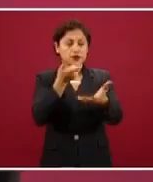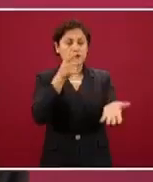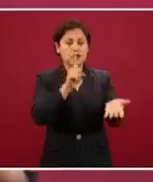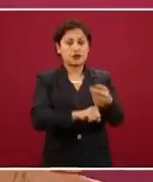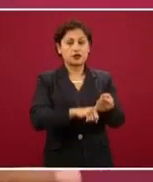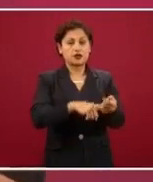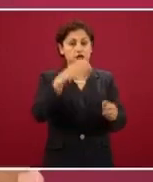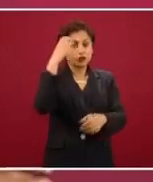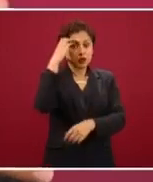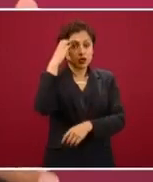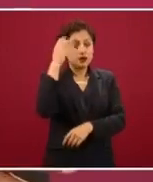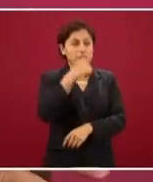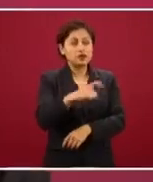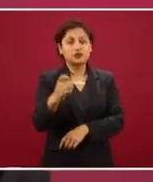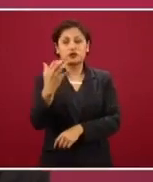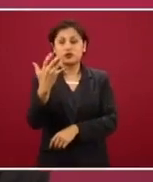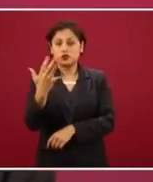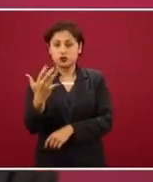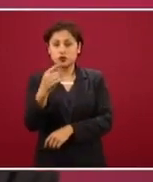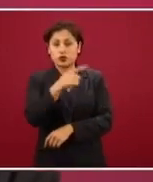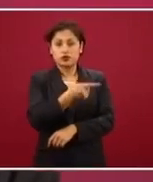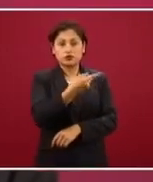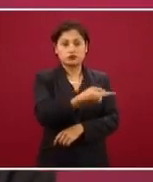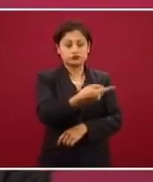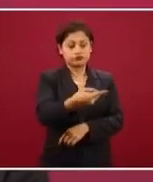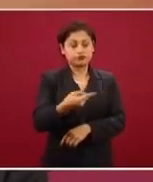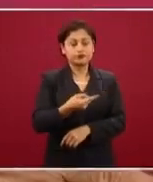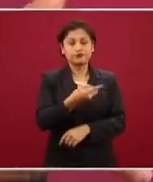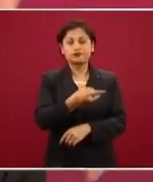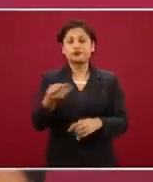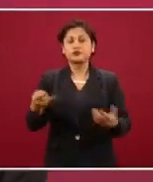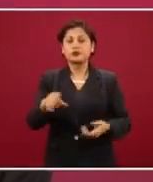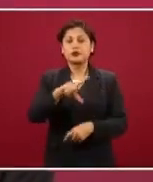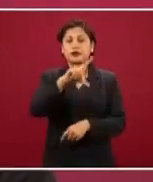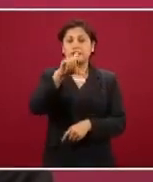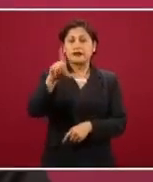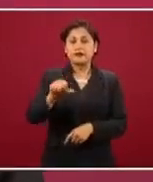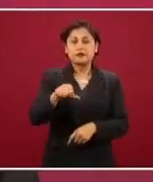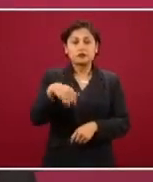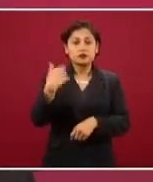Al mismo tiempo, poco después, se hace el de Zumpango,